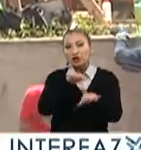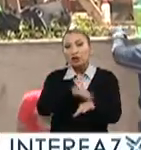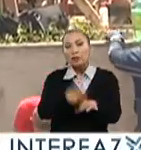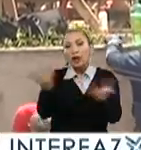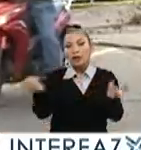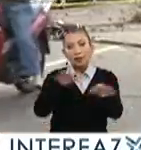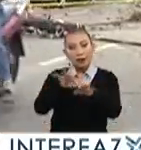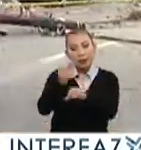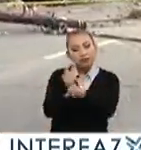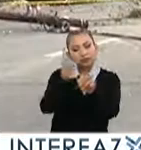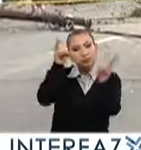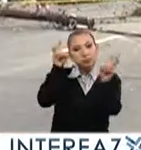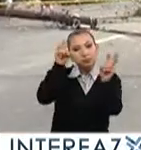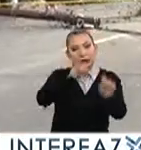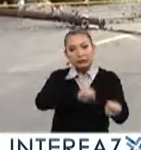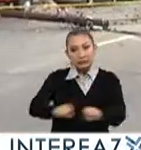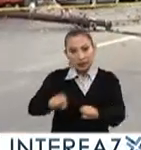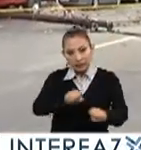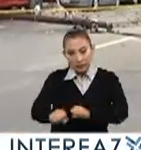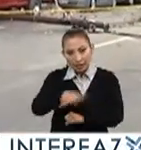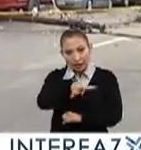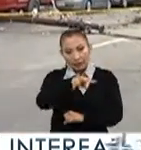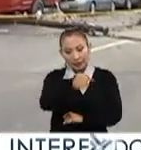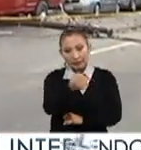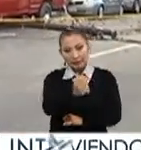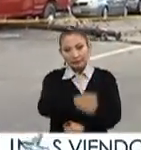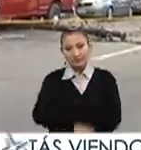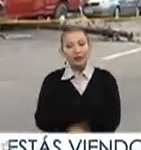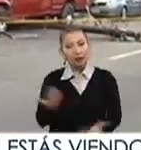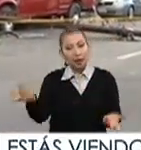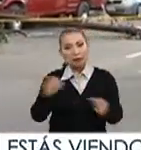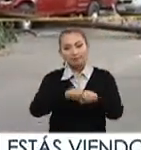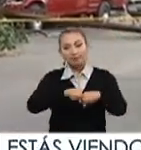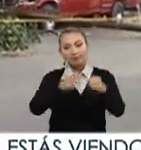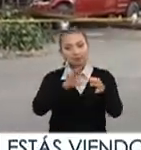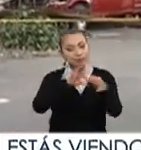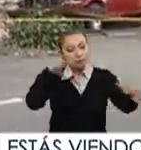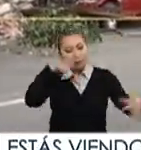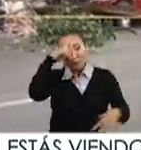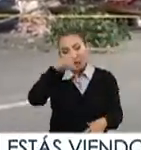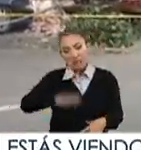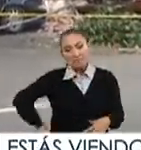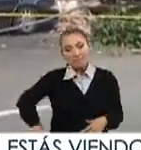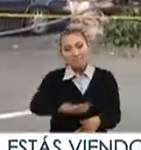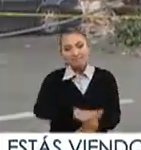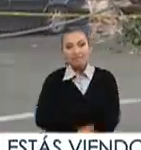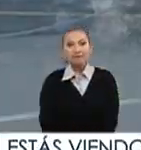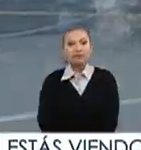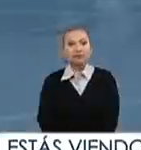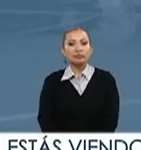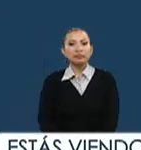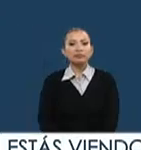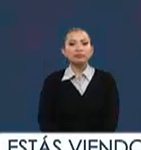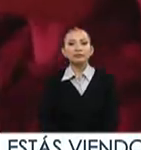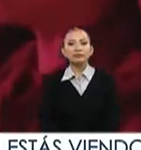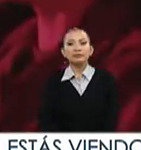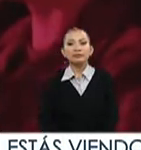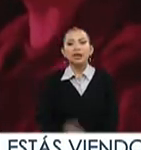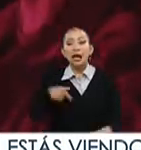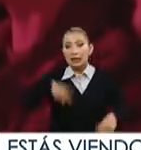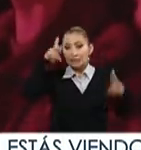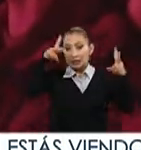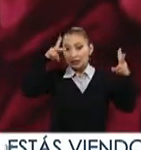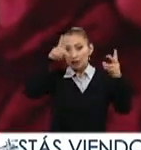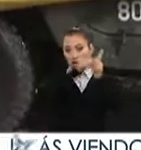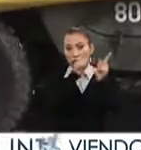sobre un trabajo con respecto al sismo del 19 de septiembre que fracturó el ADN de los mexicanos. Nos